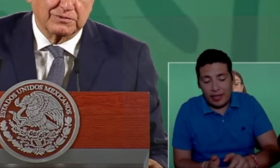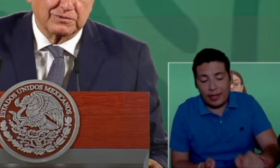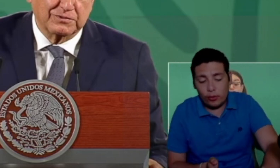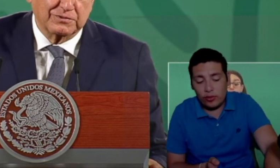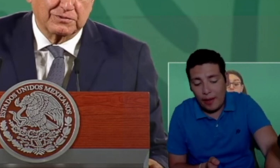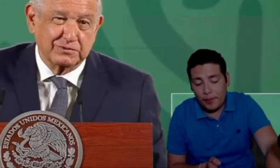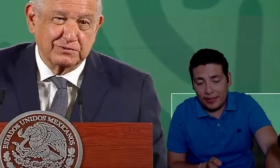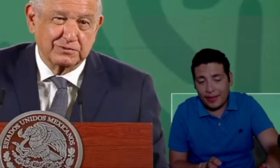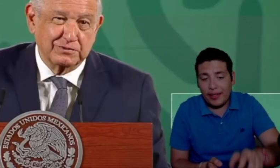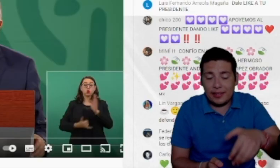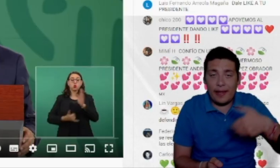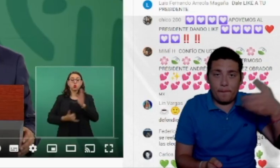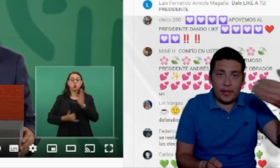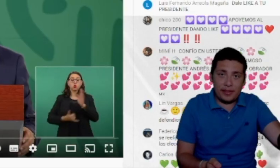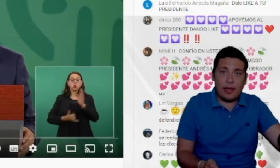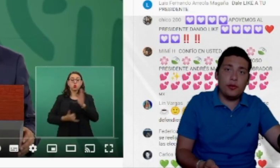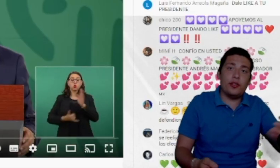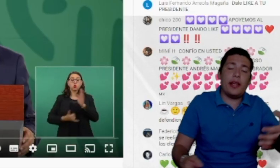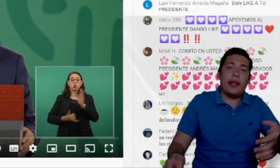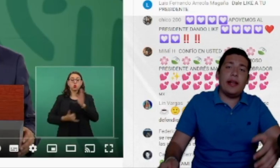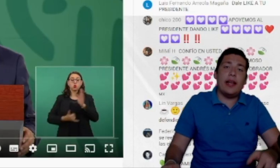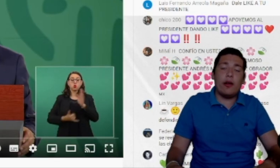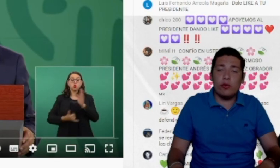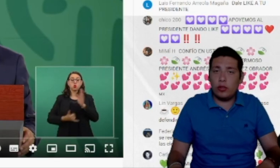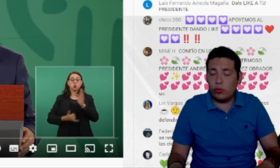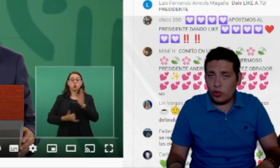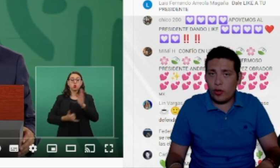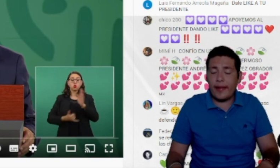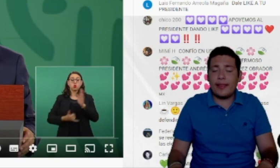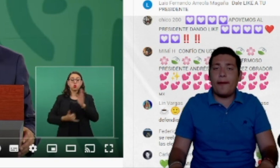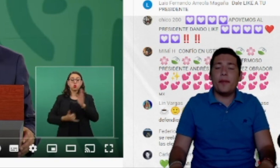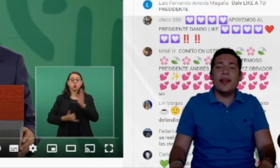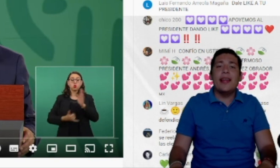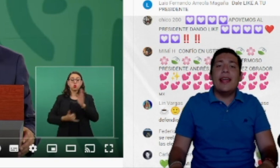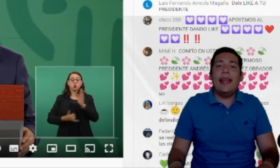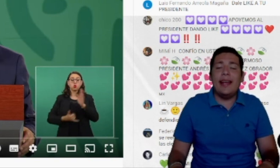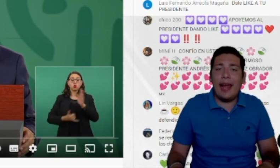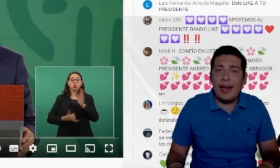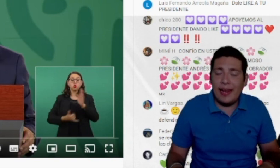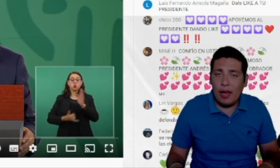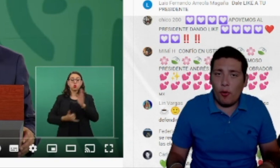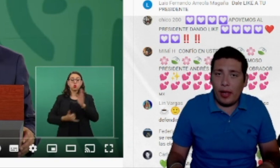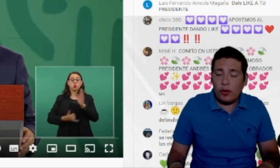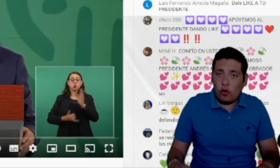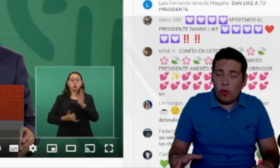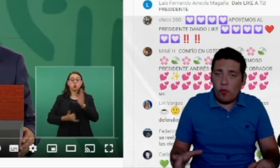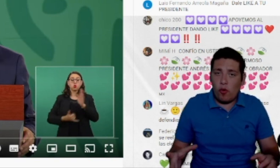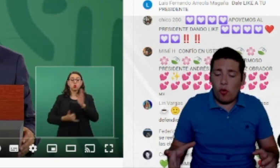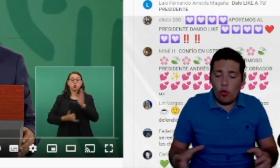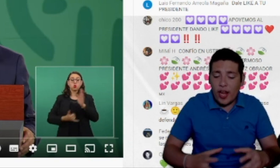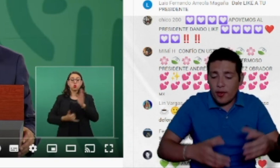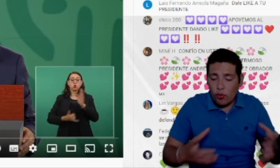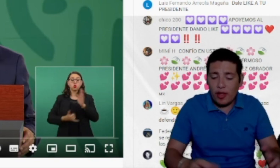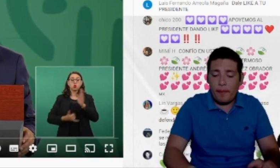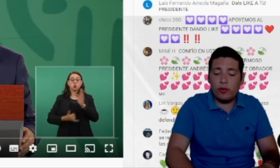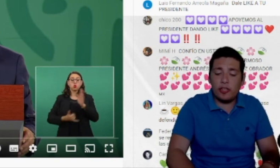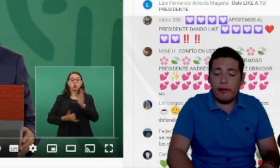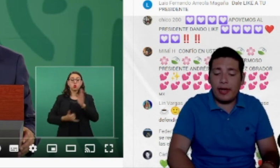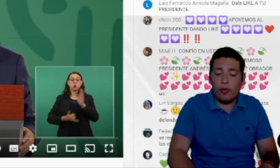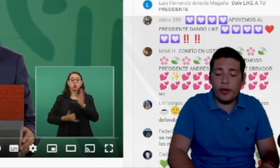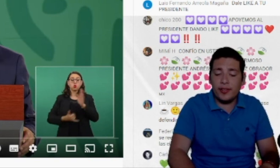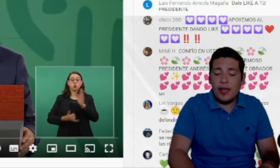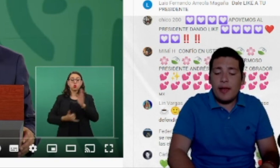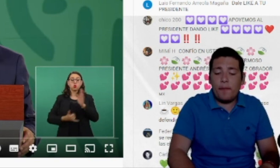estos sindicatos, a pesar de que están pensados en la Constitución y también en la ley laboral como una ayuda para